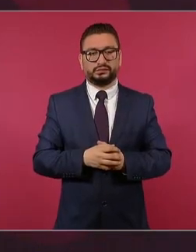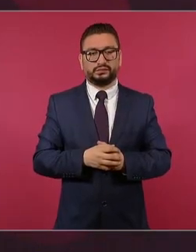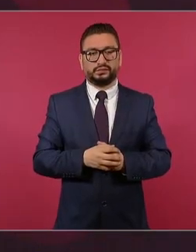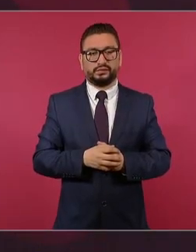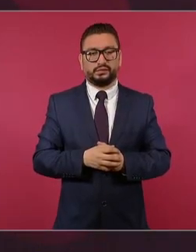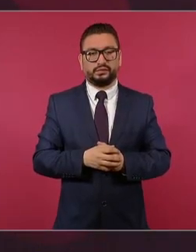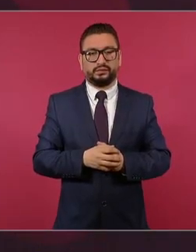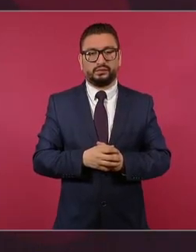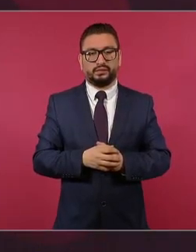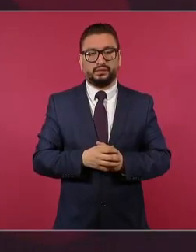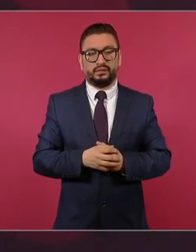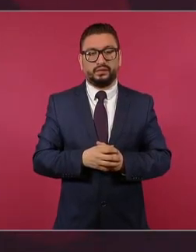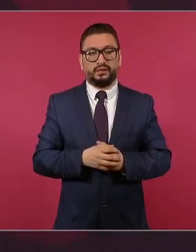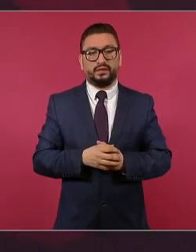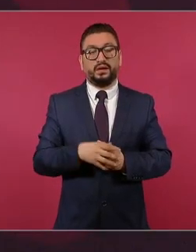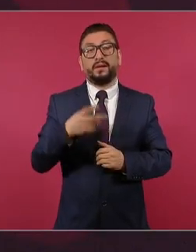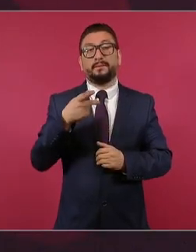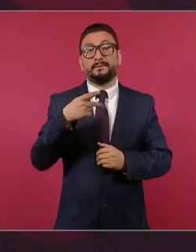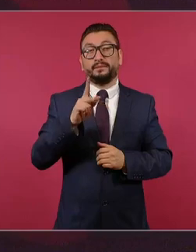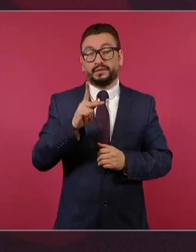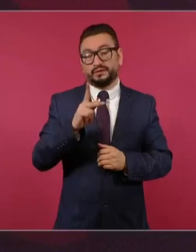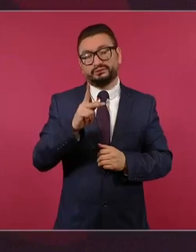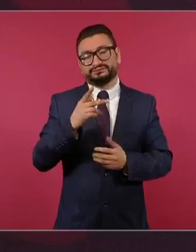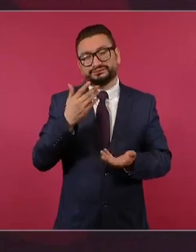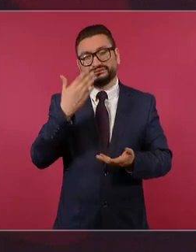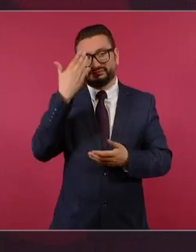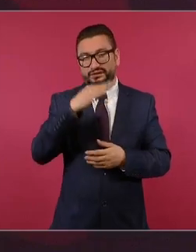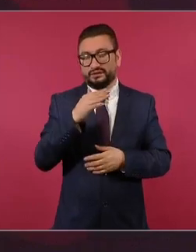se trata de civilizaciones